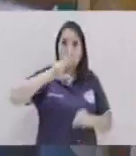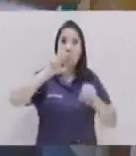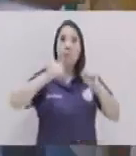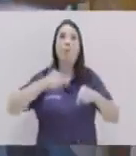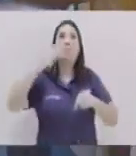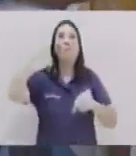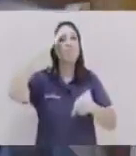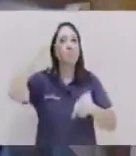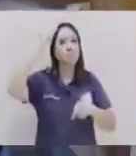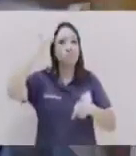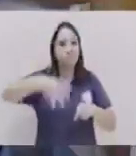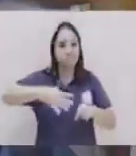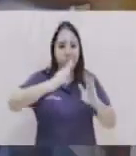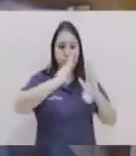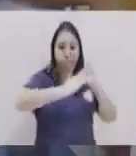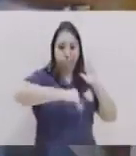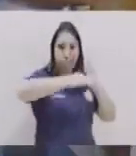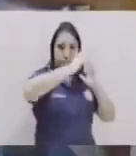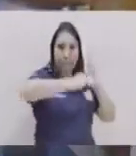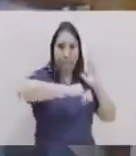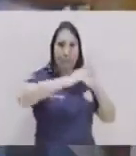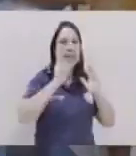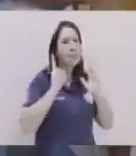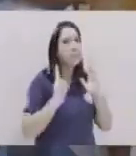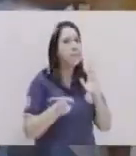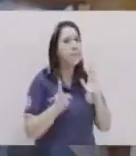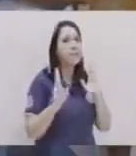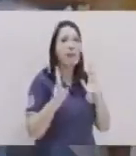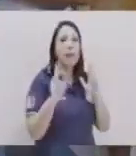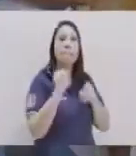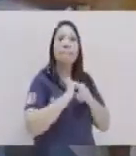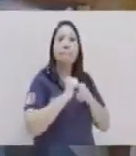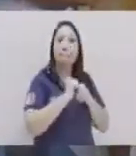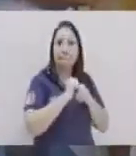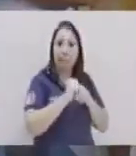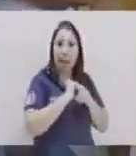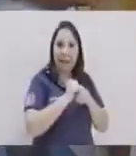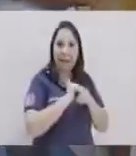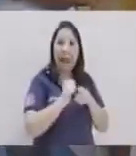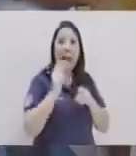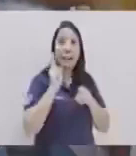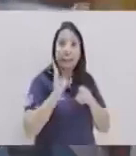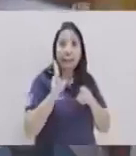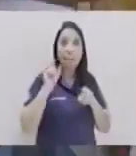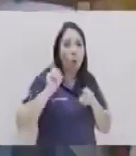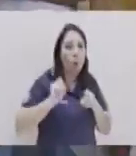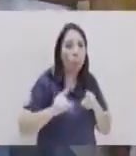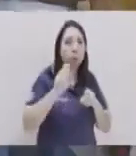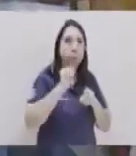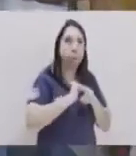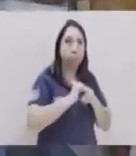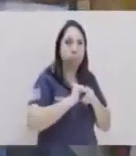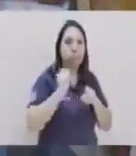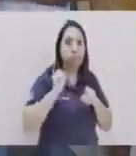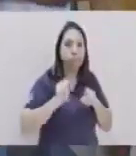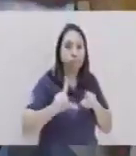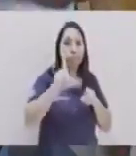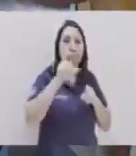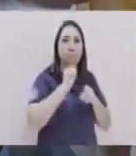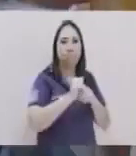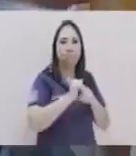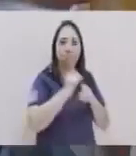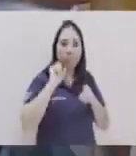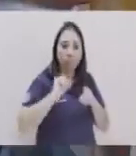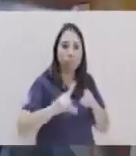nuestras habilidades siempre y cuando podamos practicar y seamos constantes. Si no nos sale a la primera, podemos